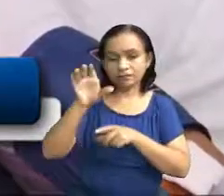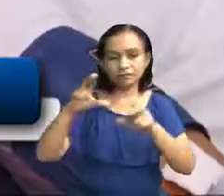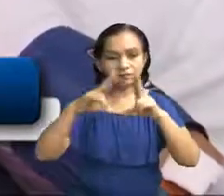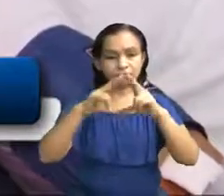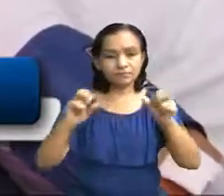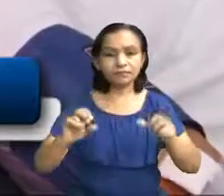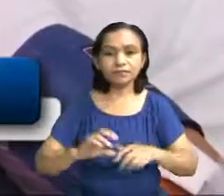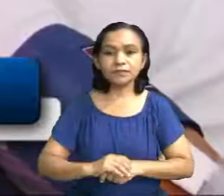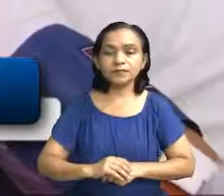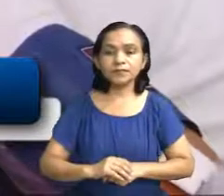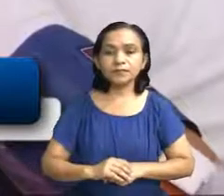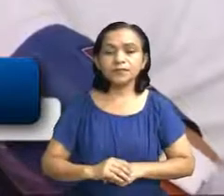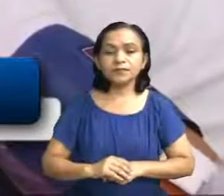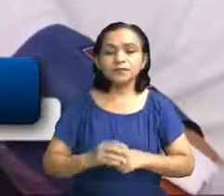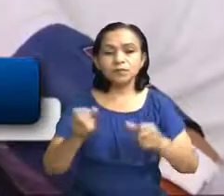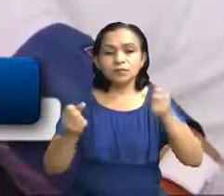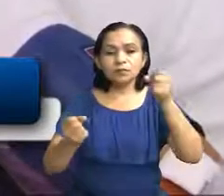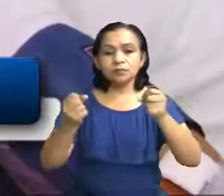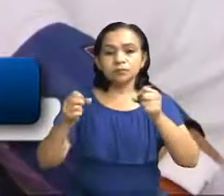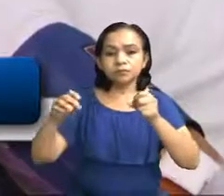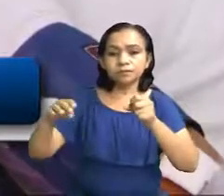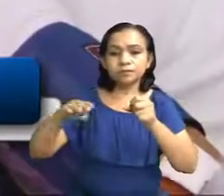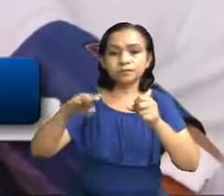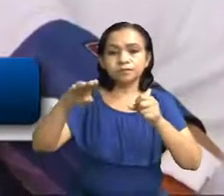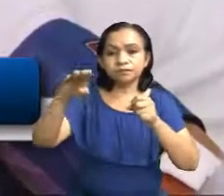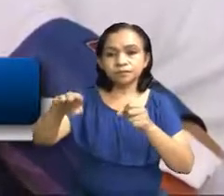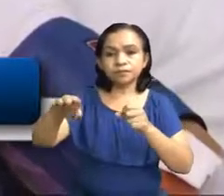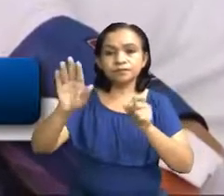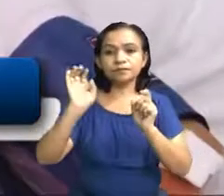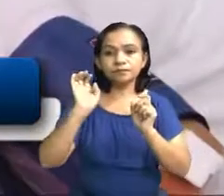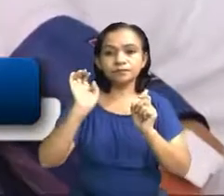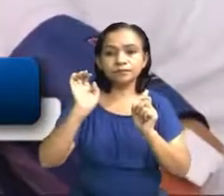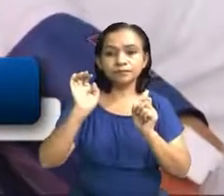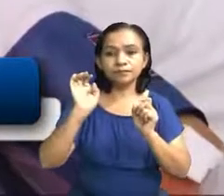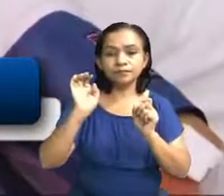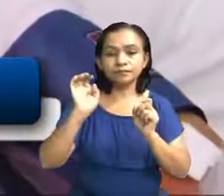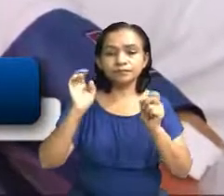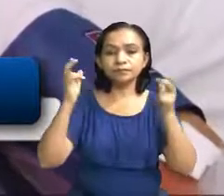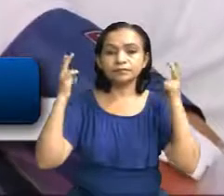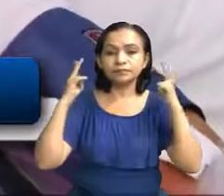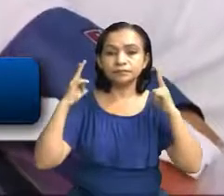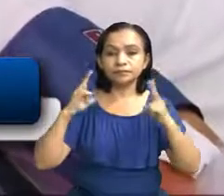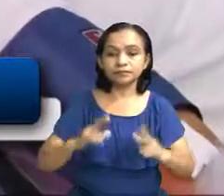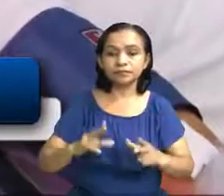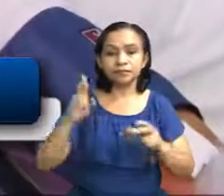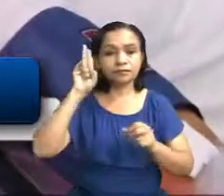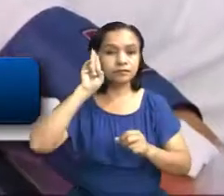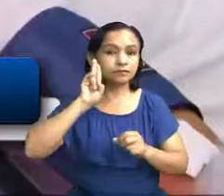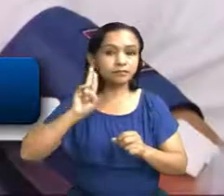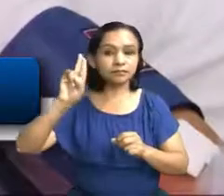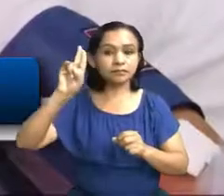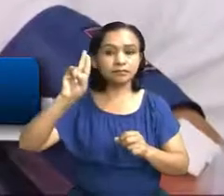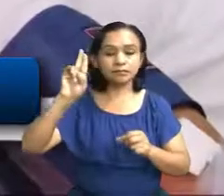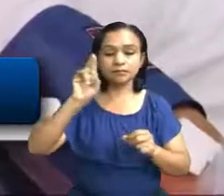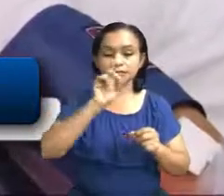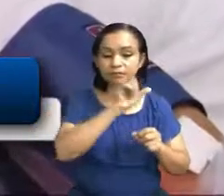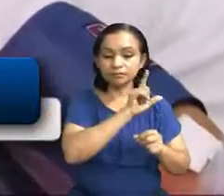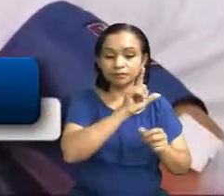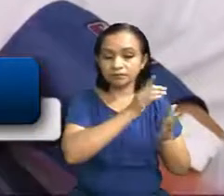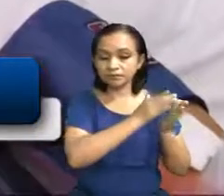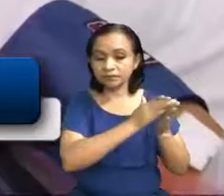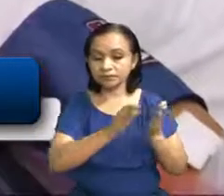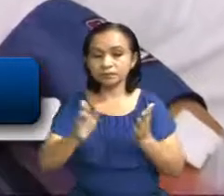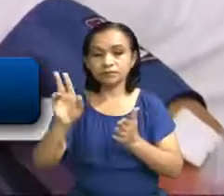Entonces, las unidades móviles están, primero mencionar que estamos en la FAREM Chontales en este momento, toda la semana vamos esta a estar, semana.